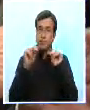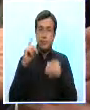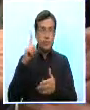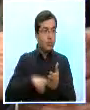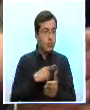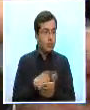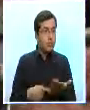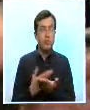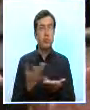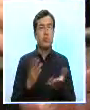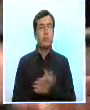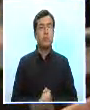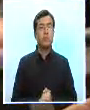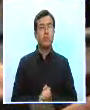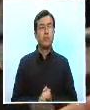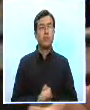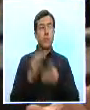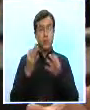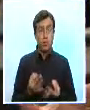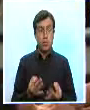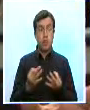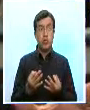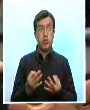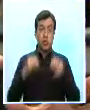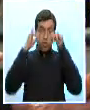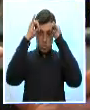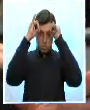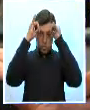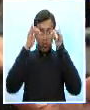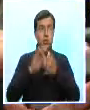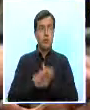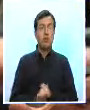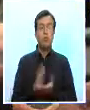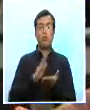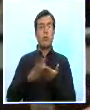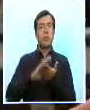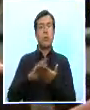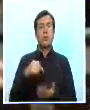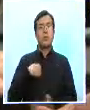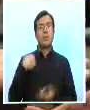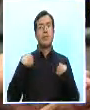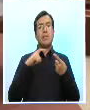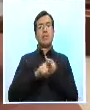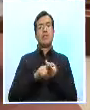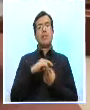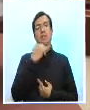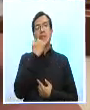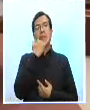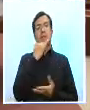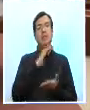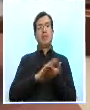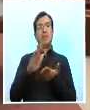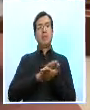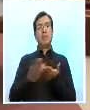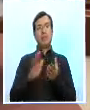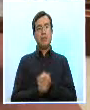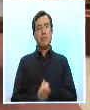los creadores donde donde crecen los toros pero me discúlpame español los criaderos pero